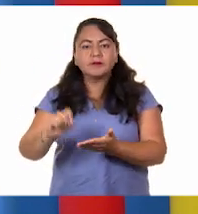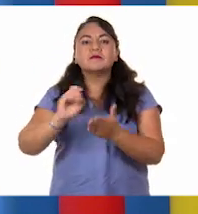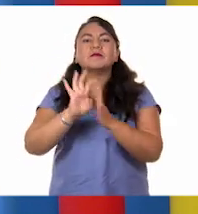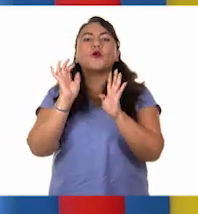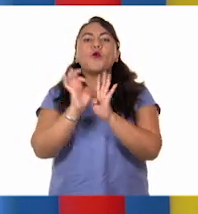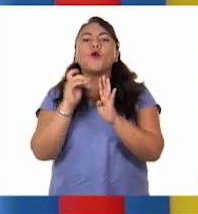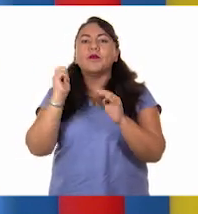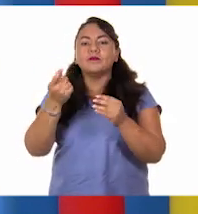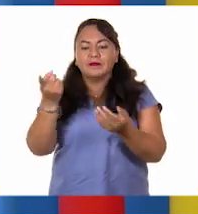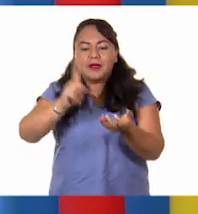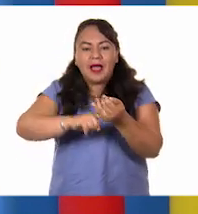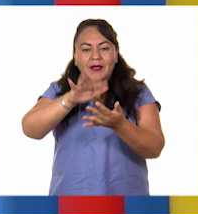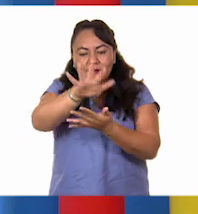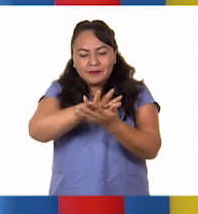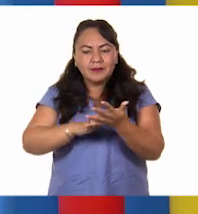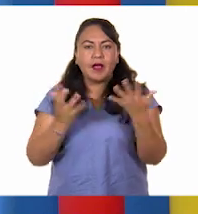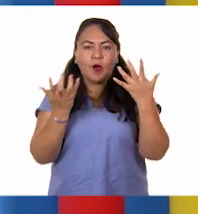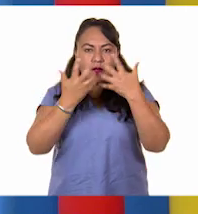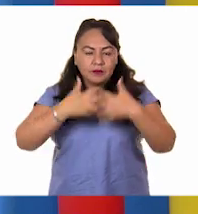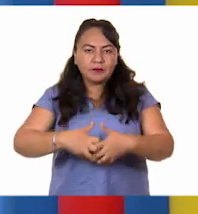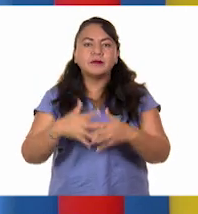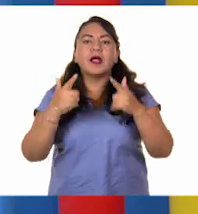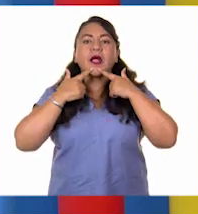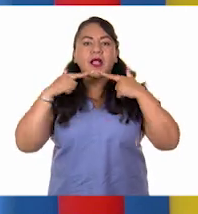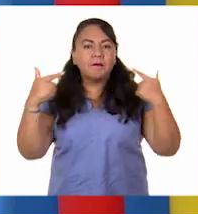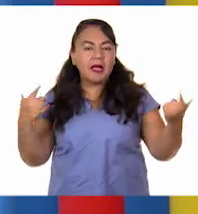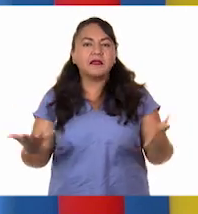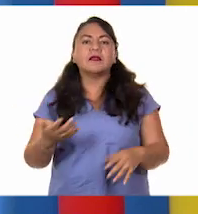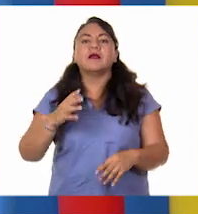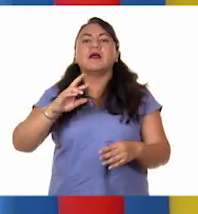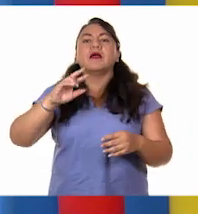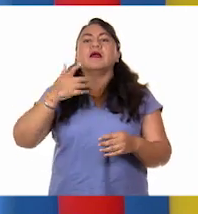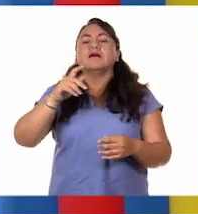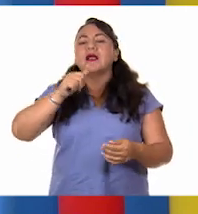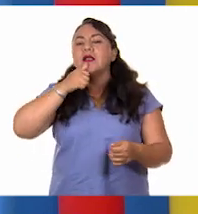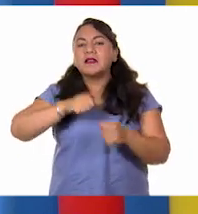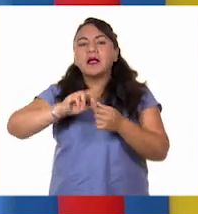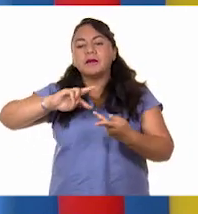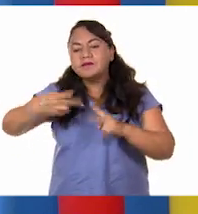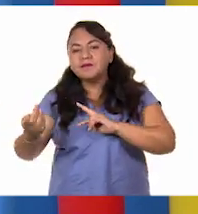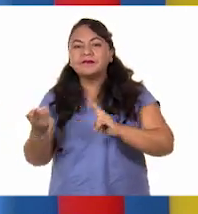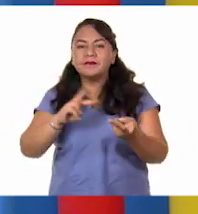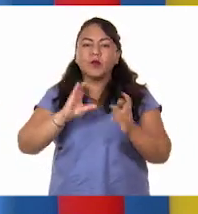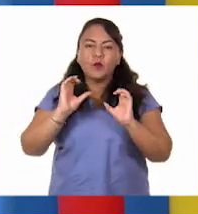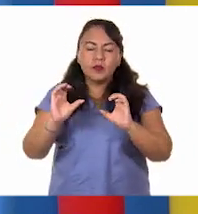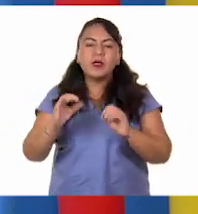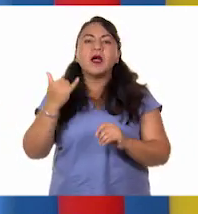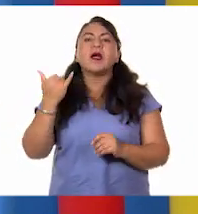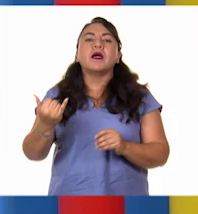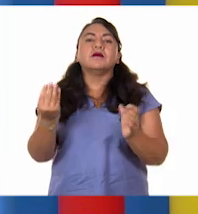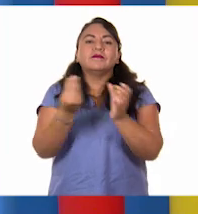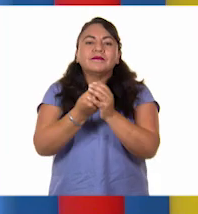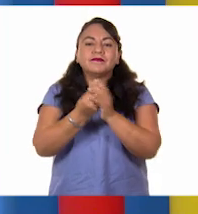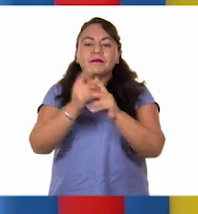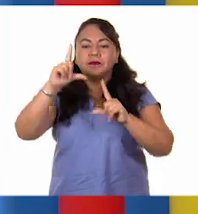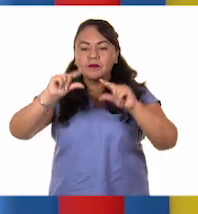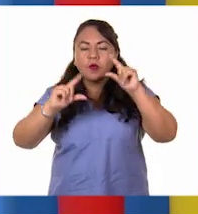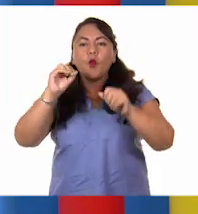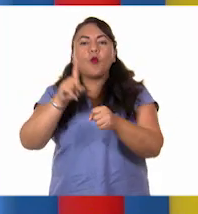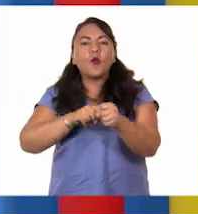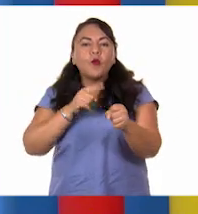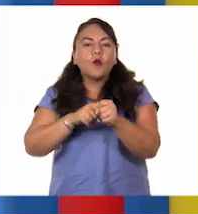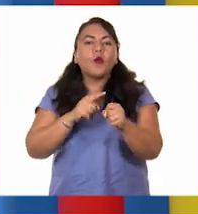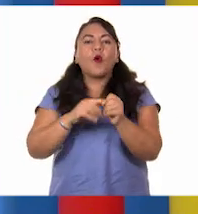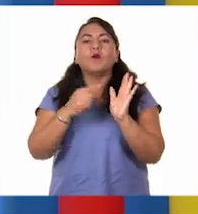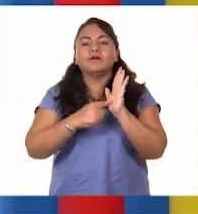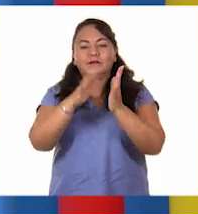articulación de los contenidos, la gramática, la ortografía, la puntuación y la tipografía. Todos ellos hacen posible